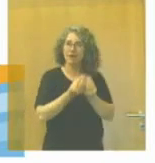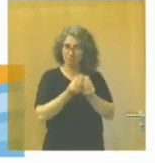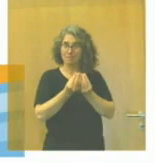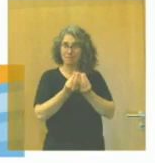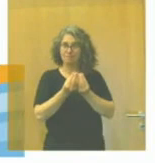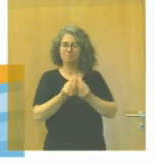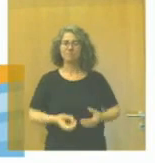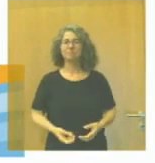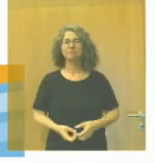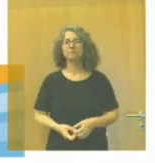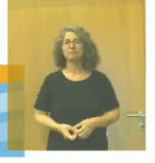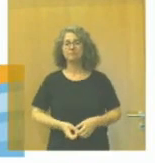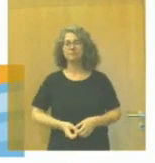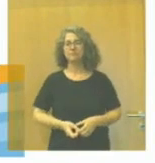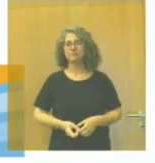aspectos.